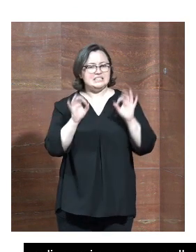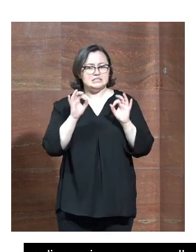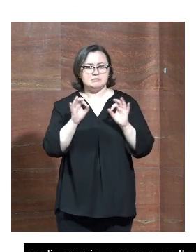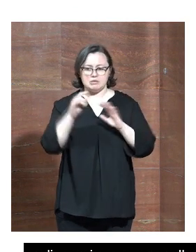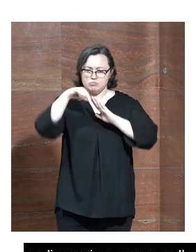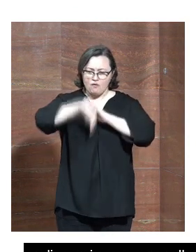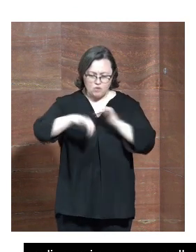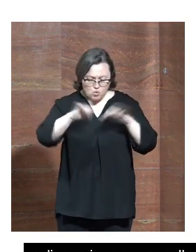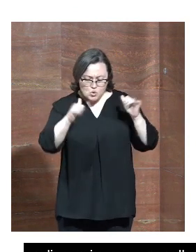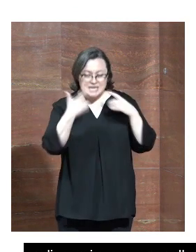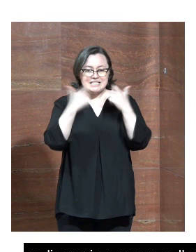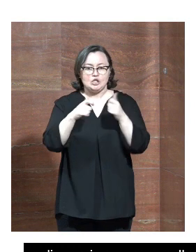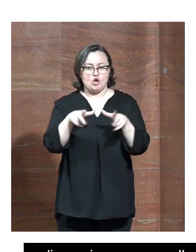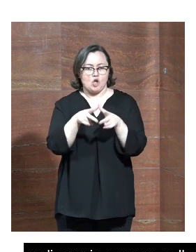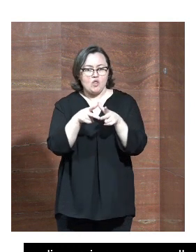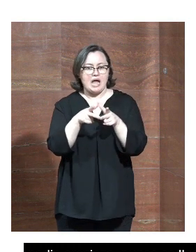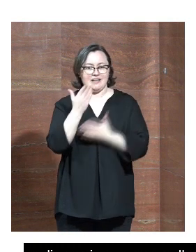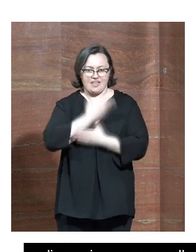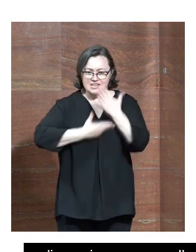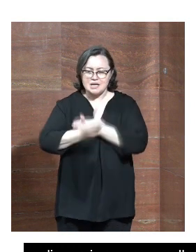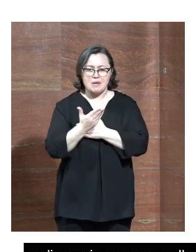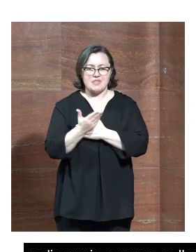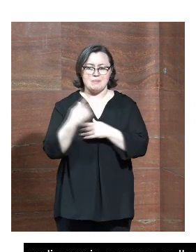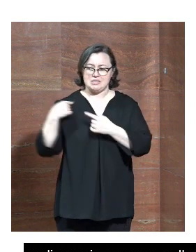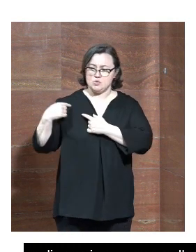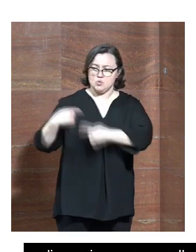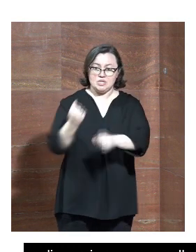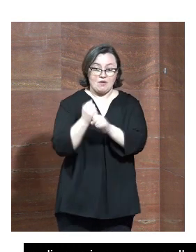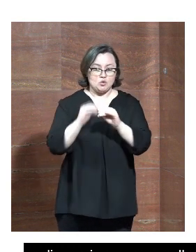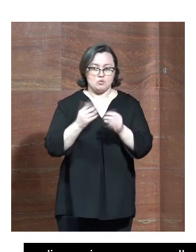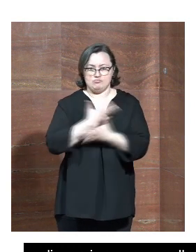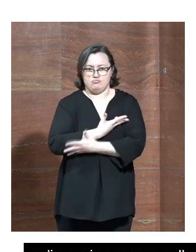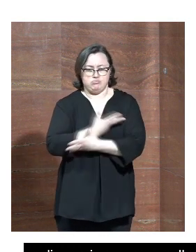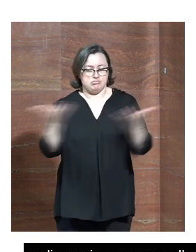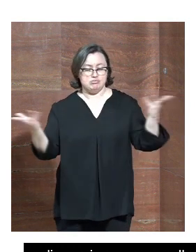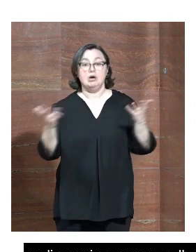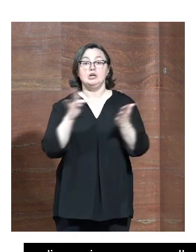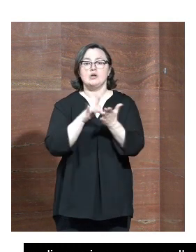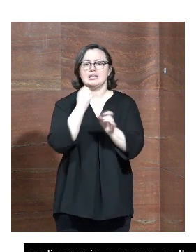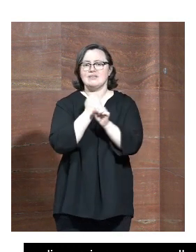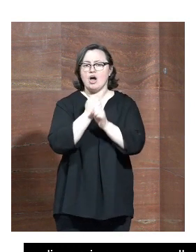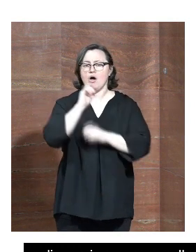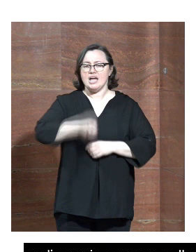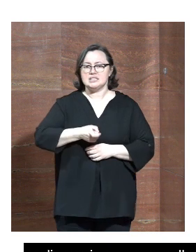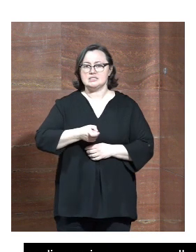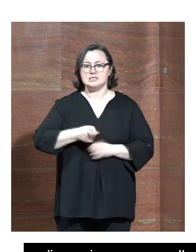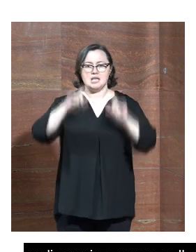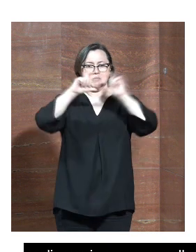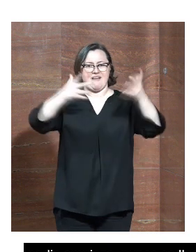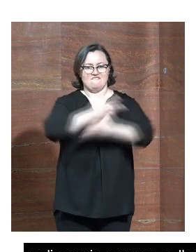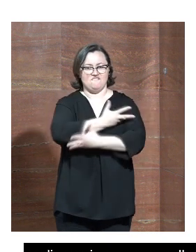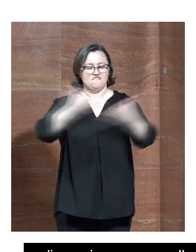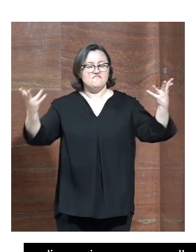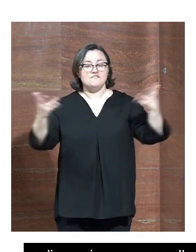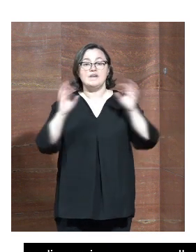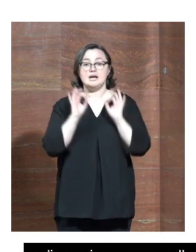y profundo del sector social, de la discapacidad. Su trayectoria profesional es muy amplia. Él trabajó también en una de las grandes